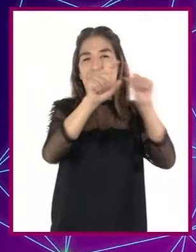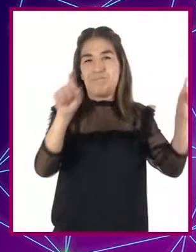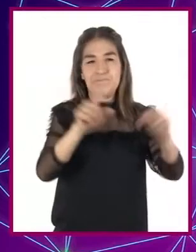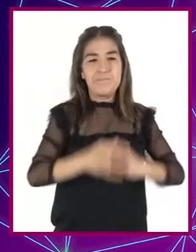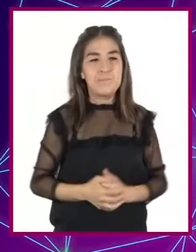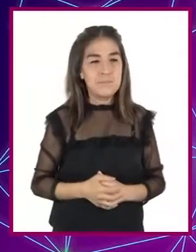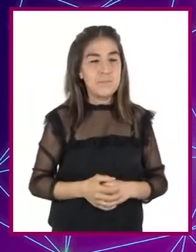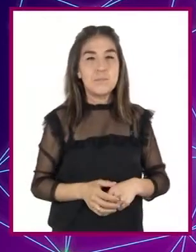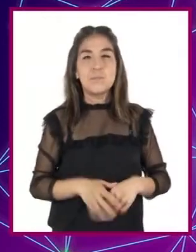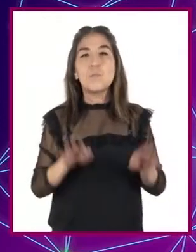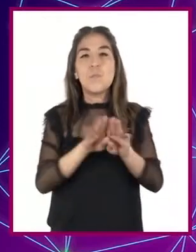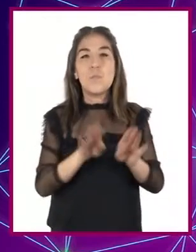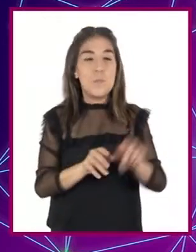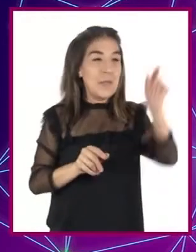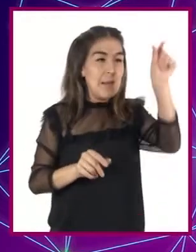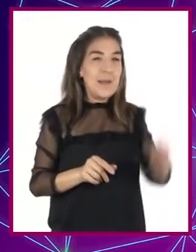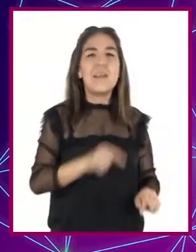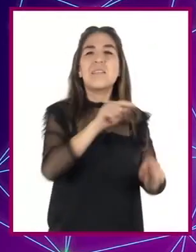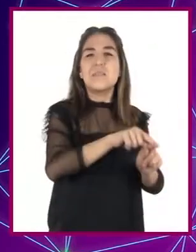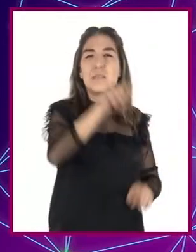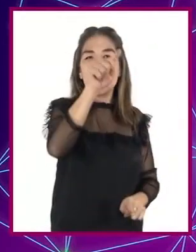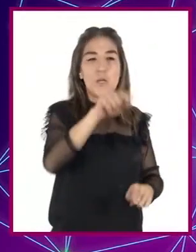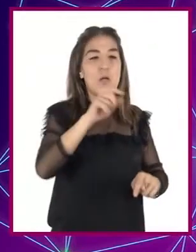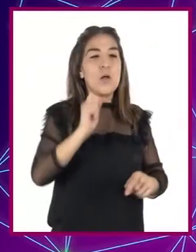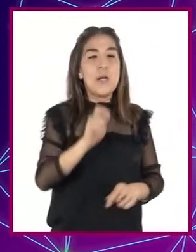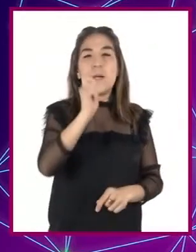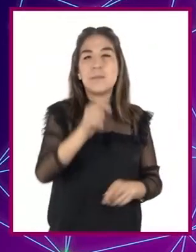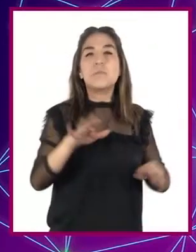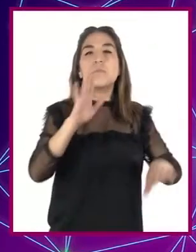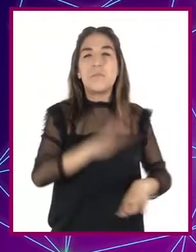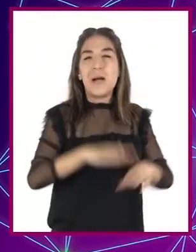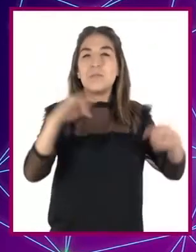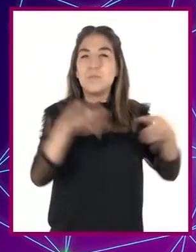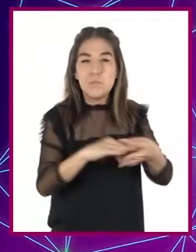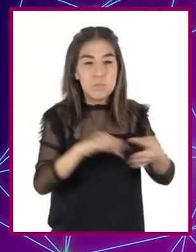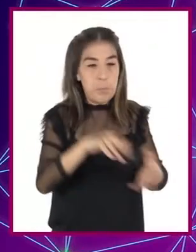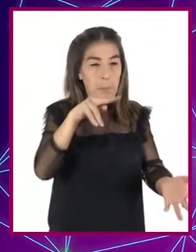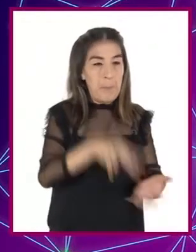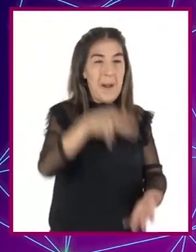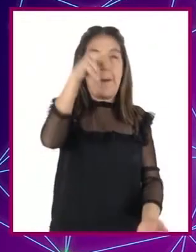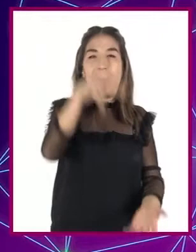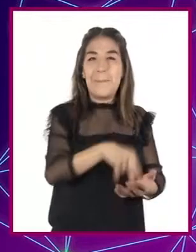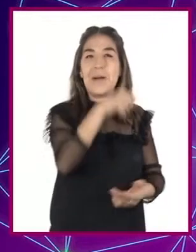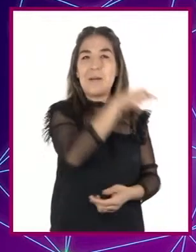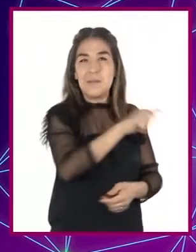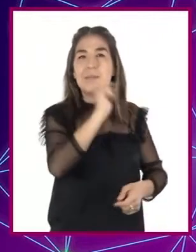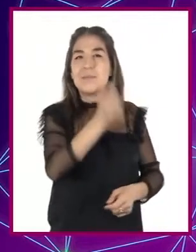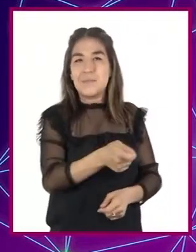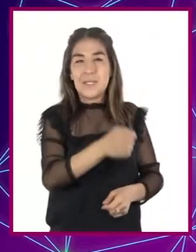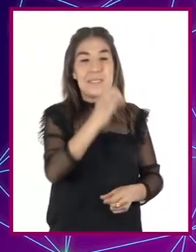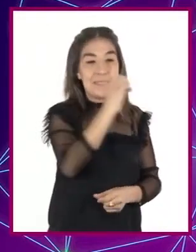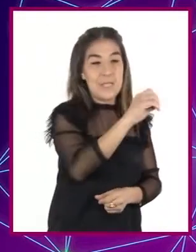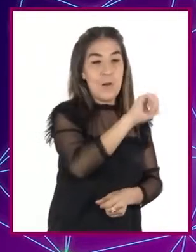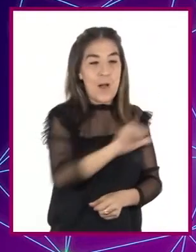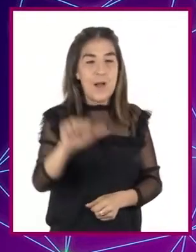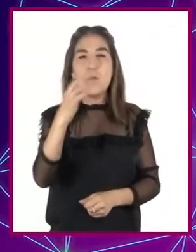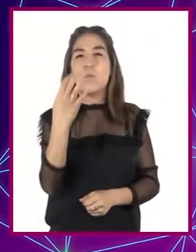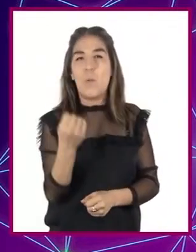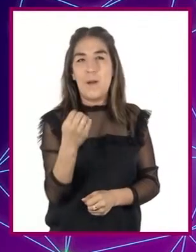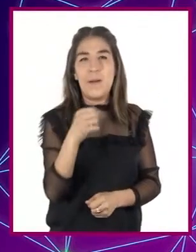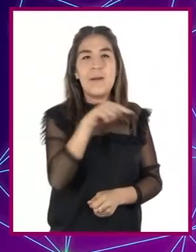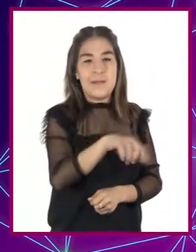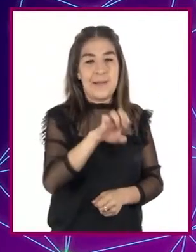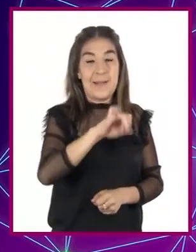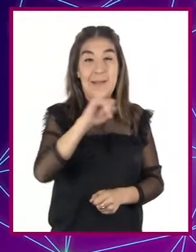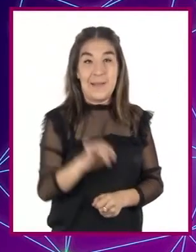se registran las frecuencias. En este caso, de acuerdo con las frecuencias de los datos, podemos registrar de 0 a 9. En el